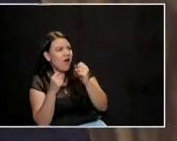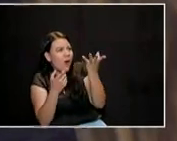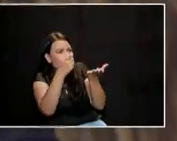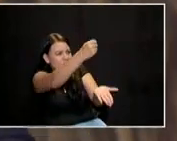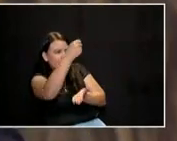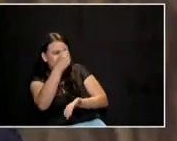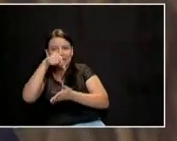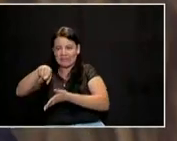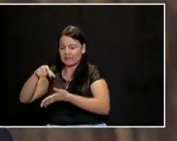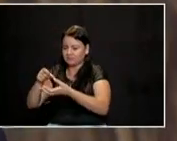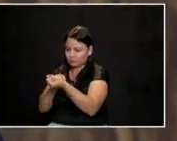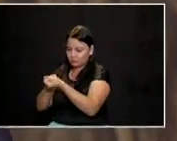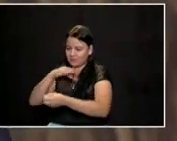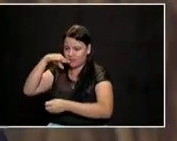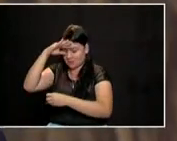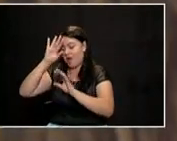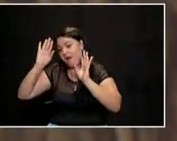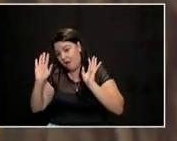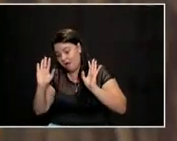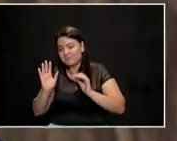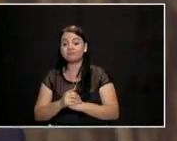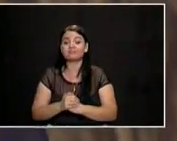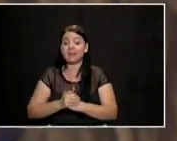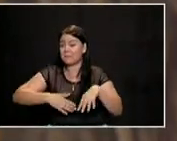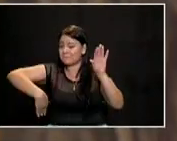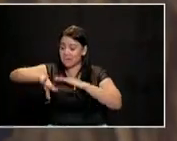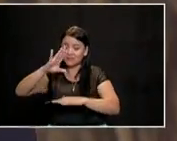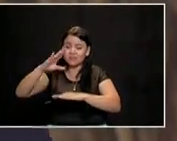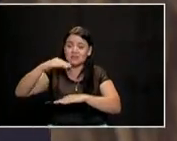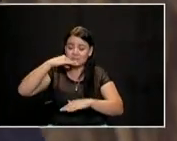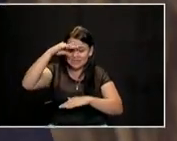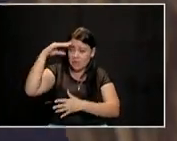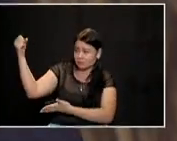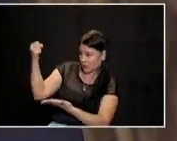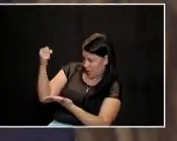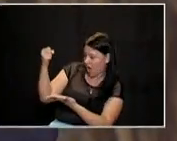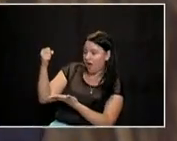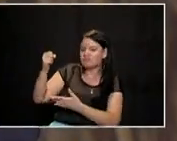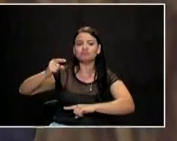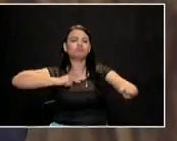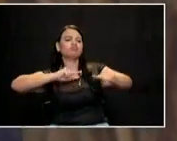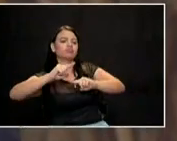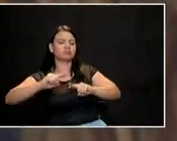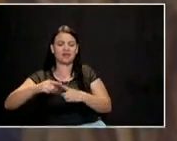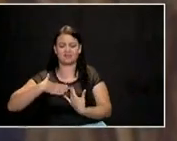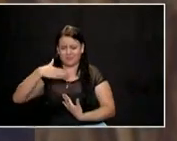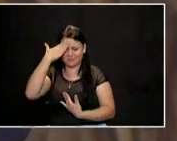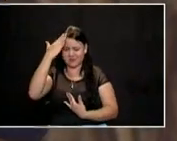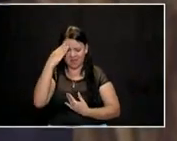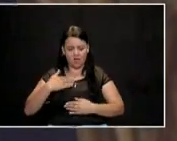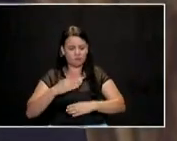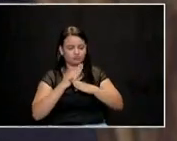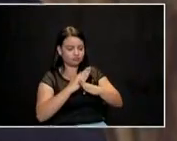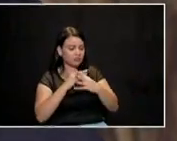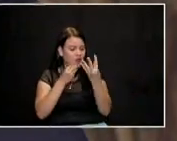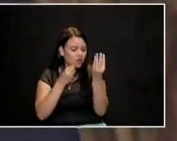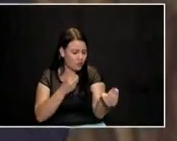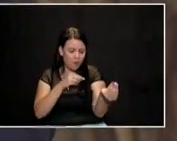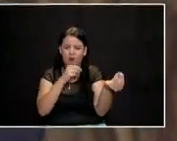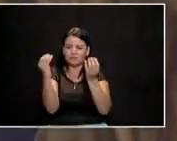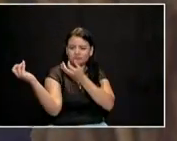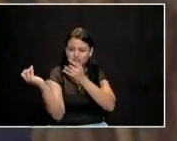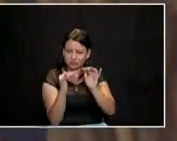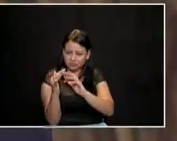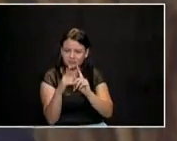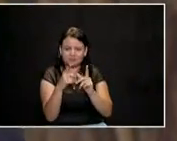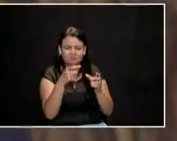todo sé cómo administrar muy bien los recursos de la ciudad, porque con austeridad y con una lucha contra la corrupción y evitando el derroche